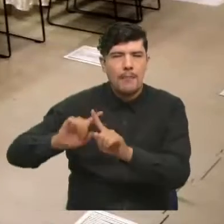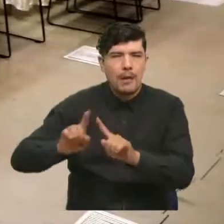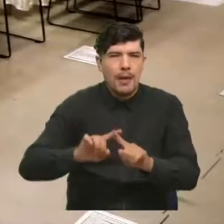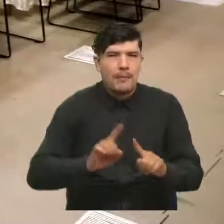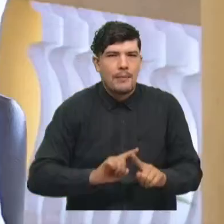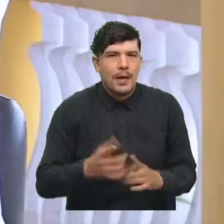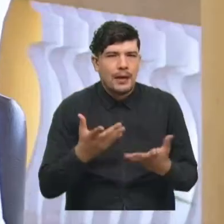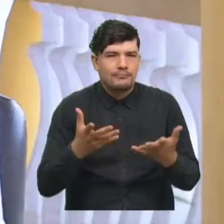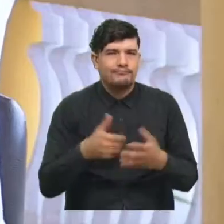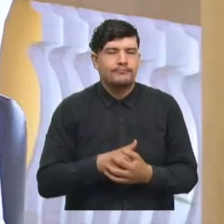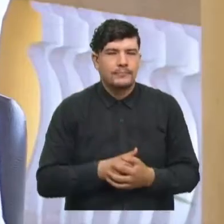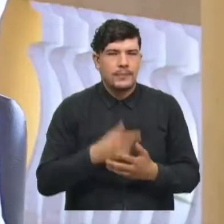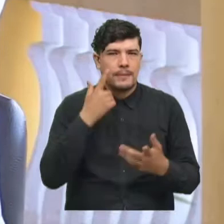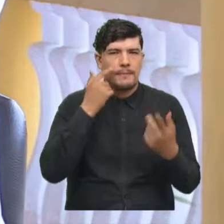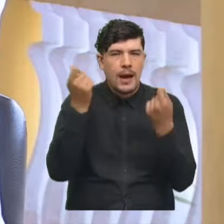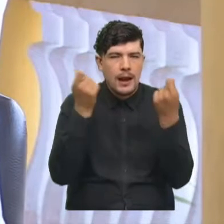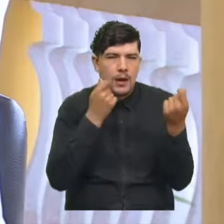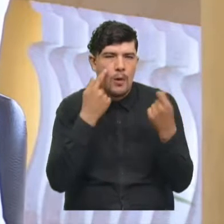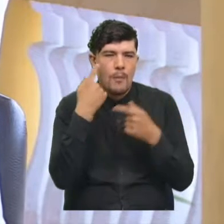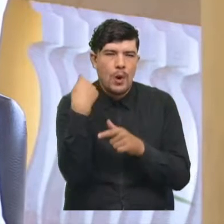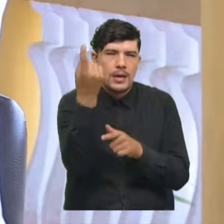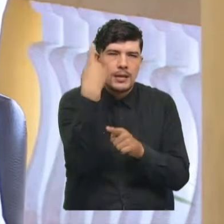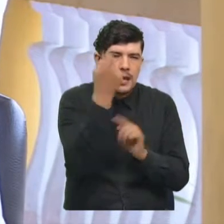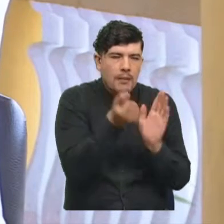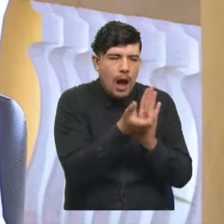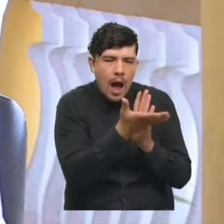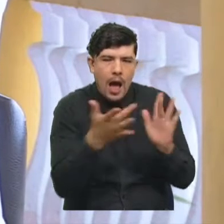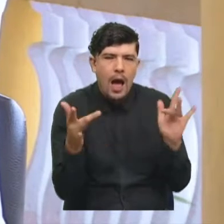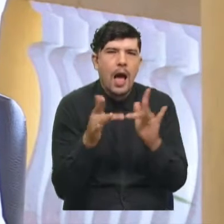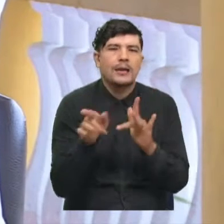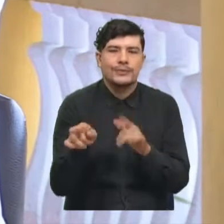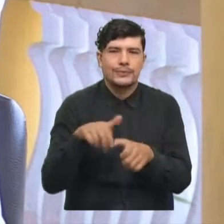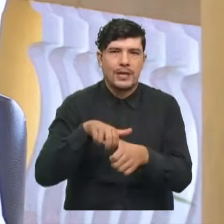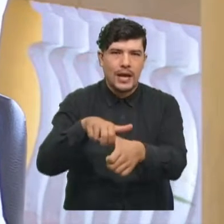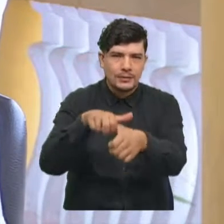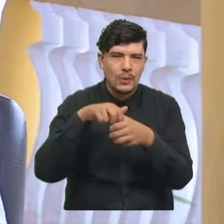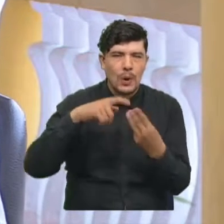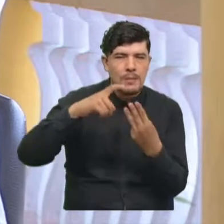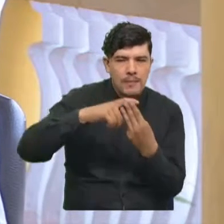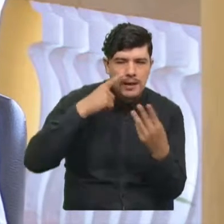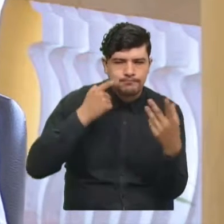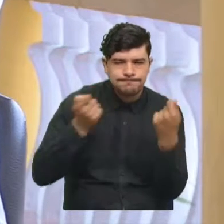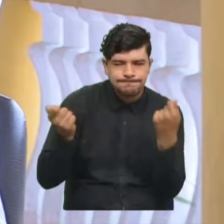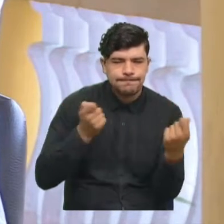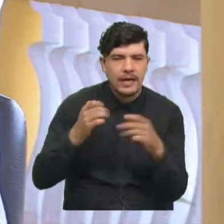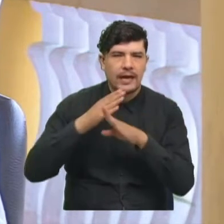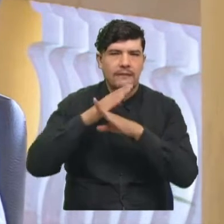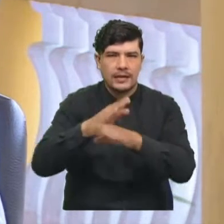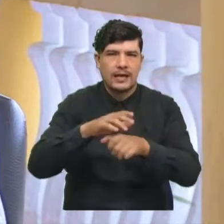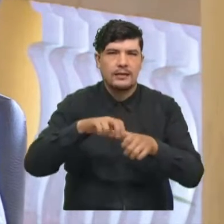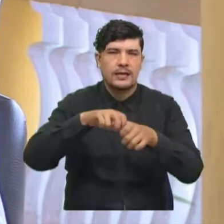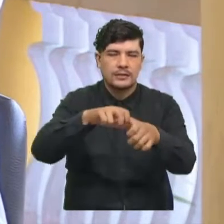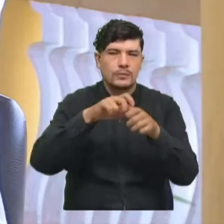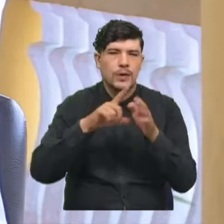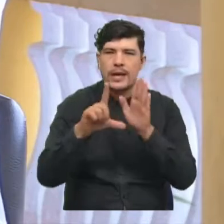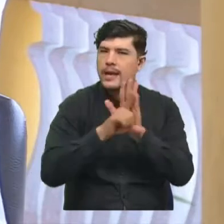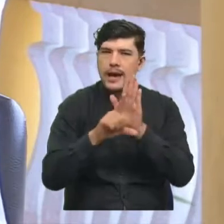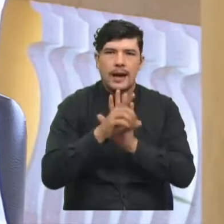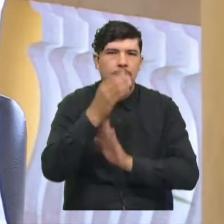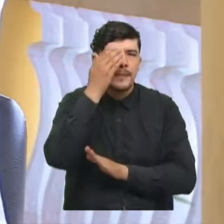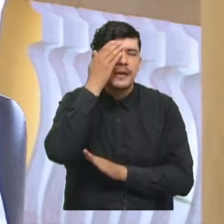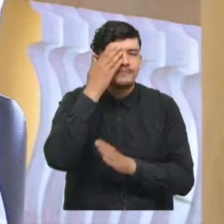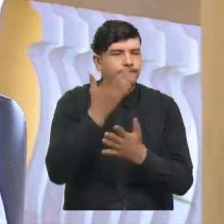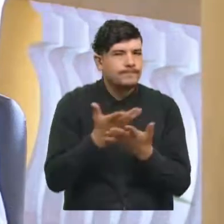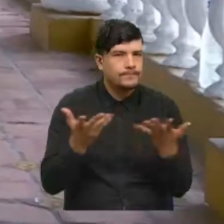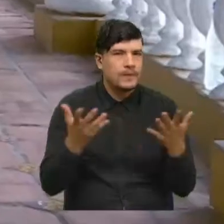la política del transporte que una política pública que siempre han reclamado y que han estado o que ha estado carente de este sector entonces